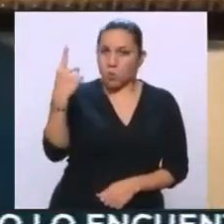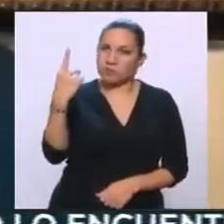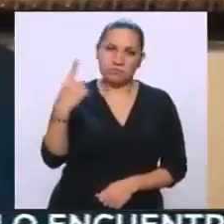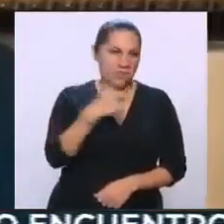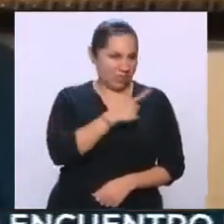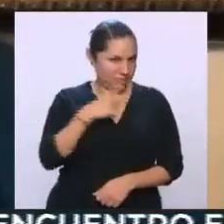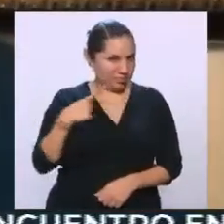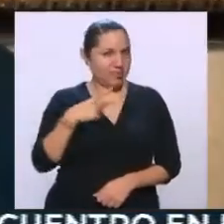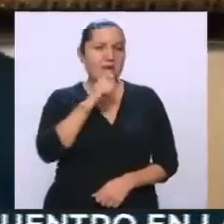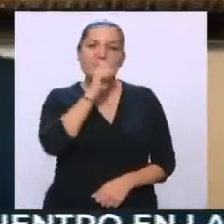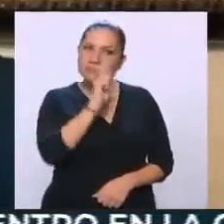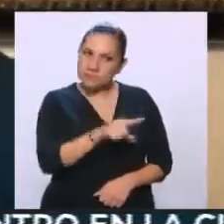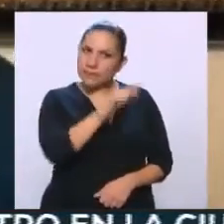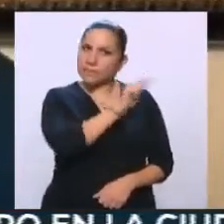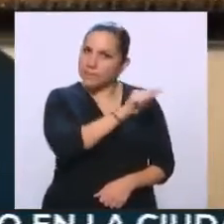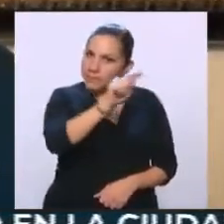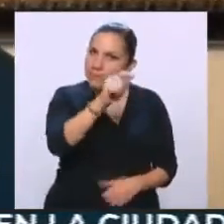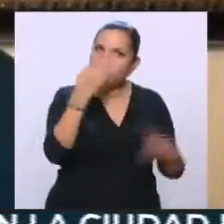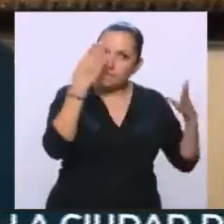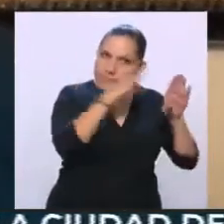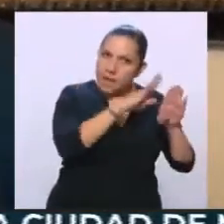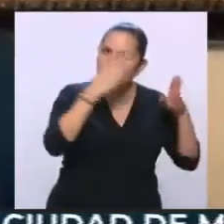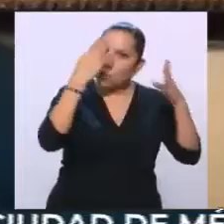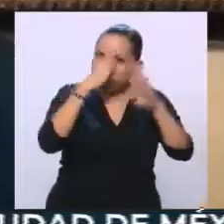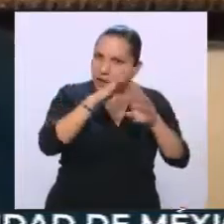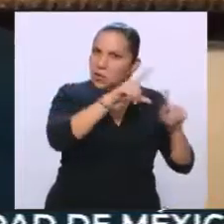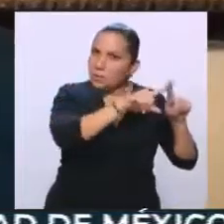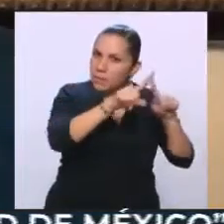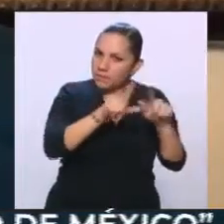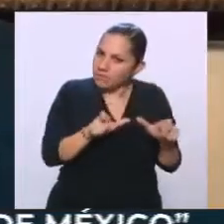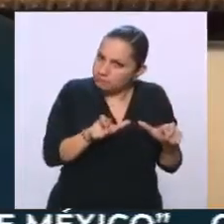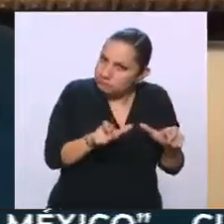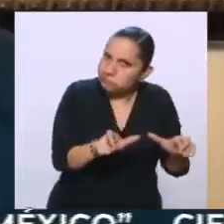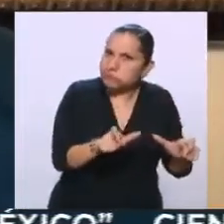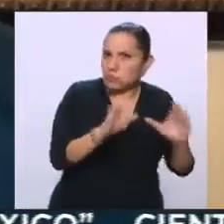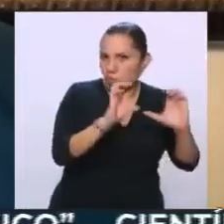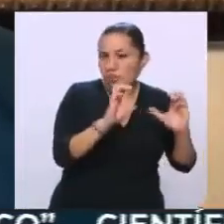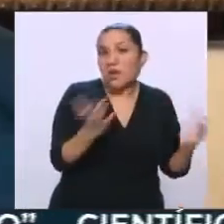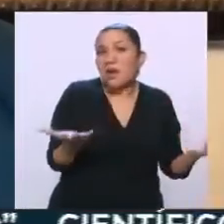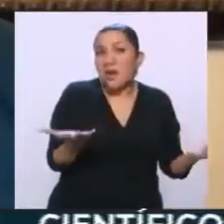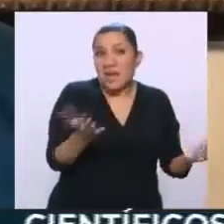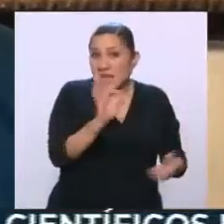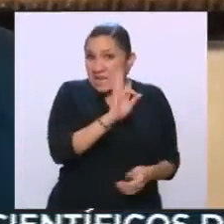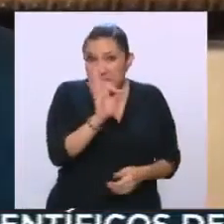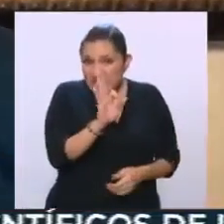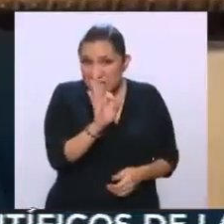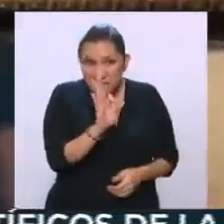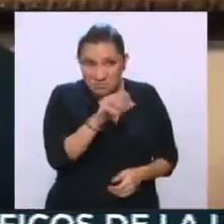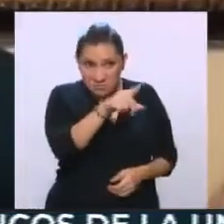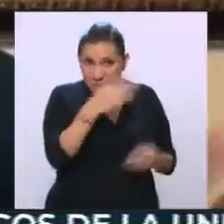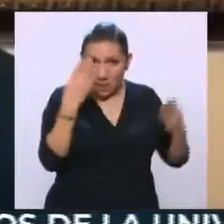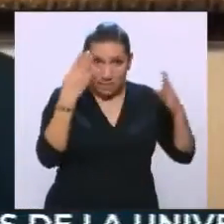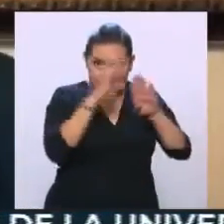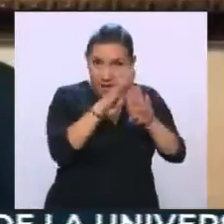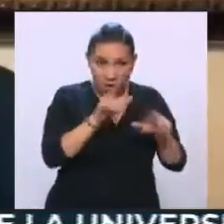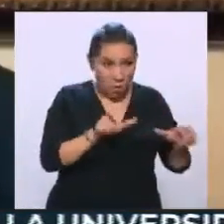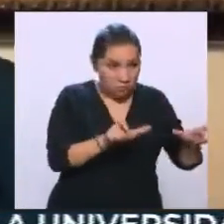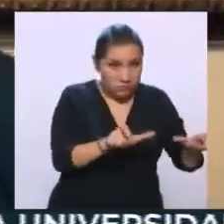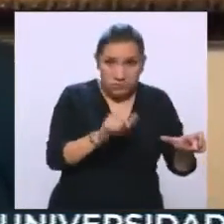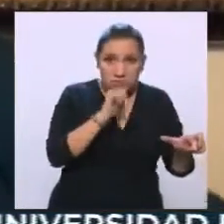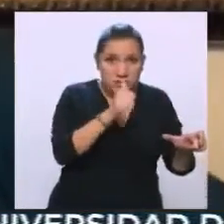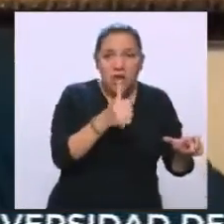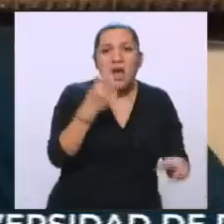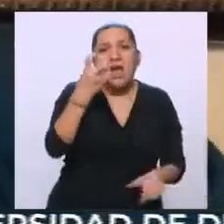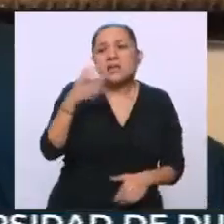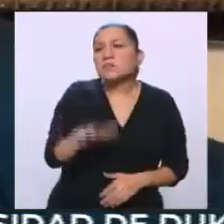controles para evitar que esto continúe sucediendo, porque de no ser así van a perder toda la confianza de la población y de sus clientes, como se ha